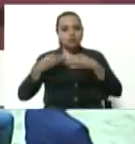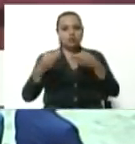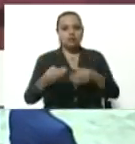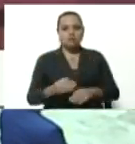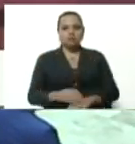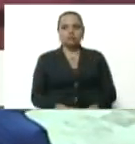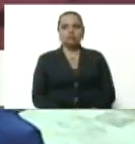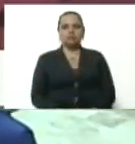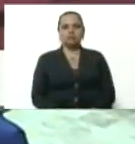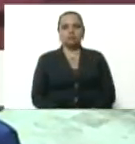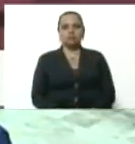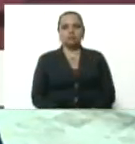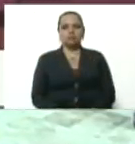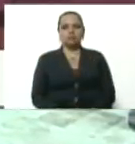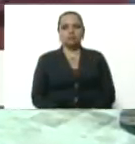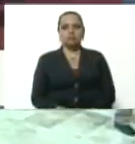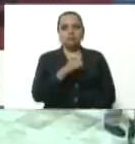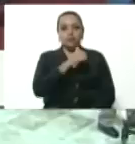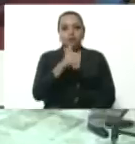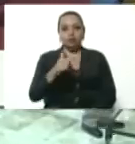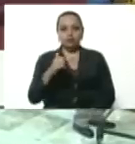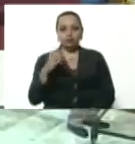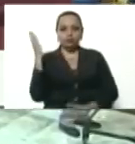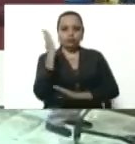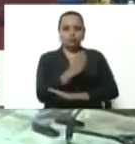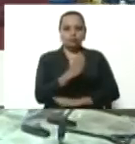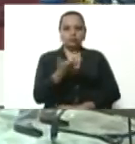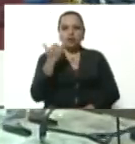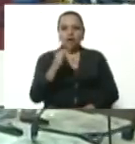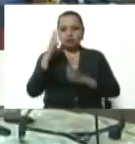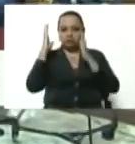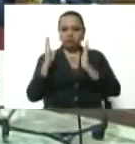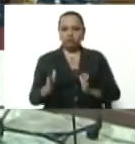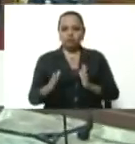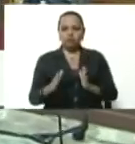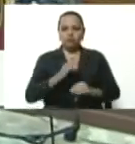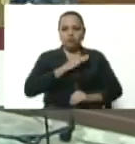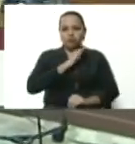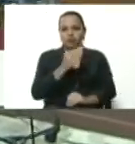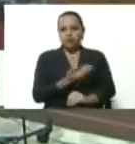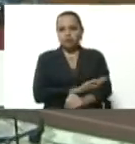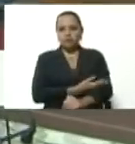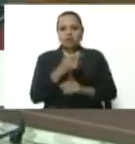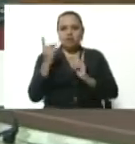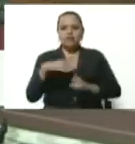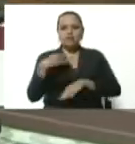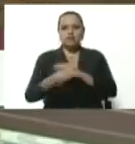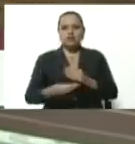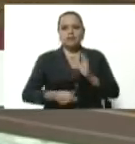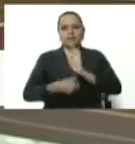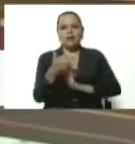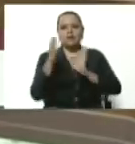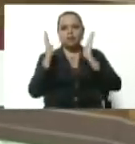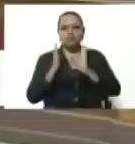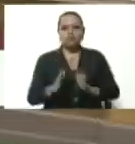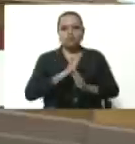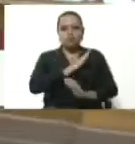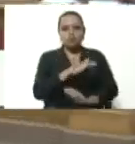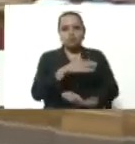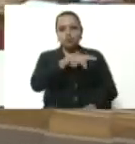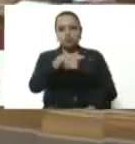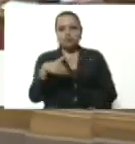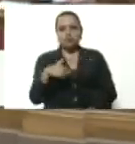Y cada sanción lo que hace es radicalizar nuestra posición, o cada acción de ese tipo lo que debe hacer es radicalizar